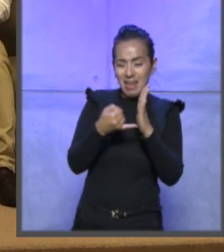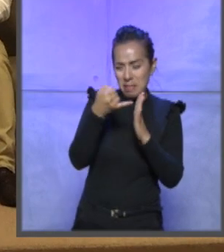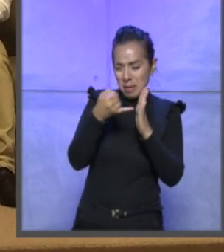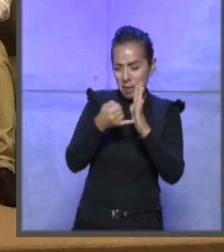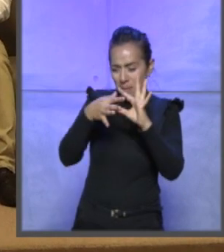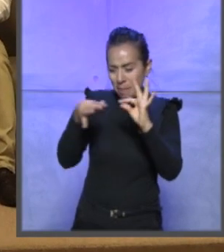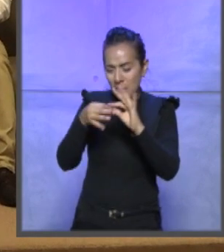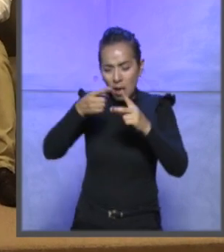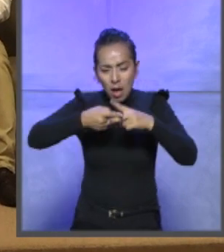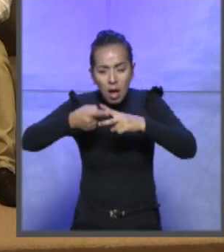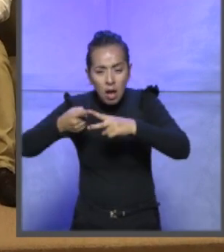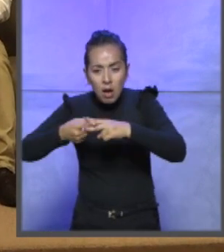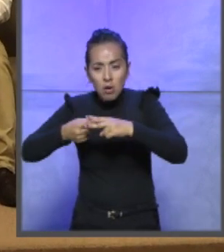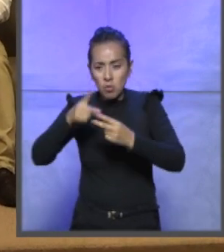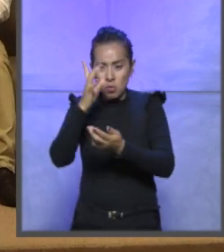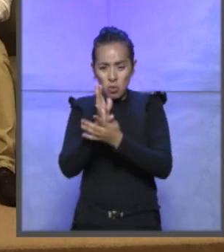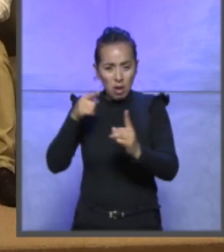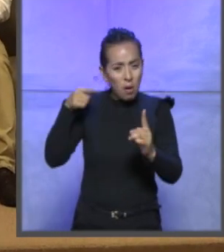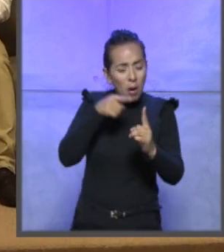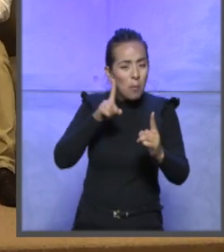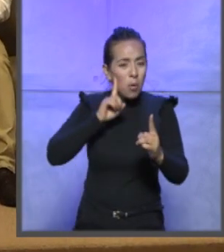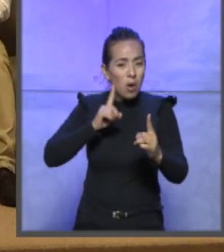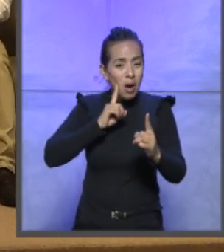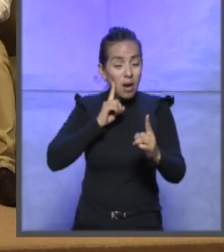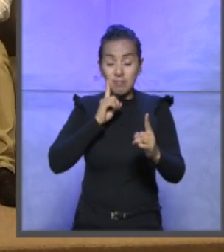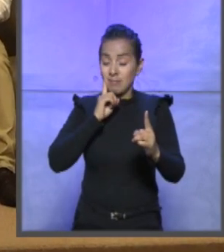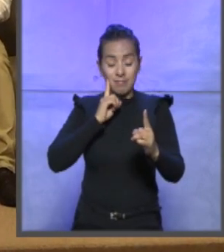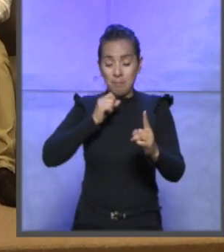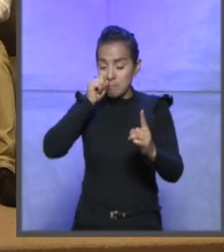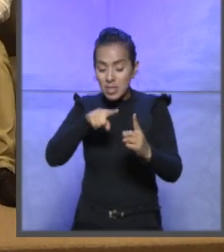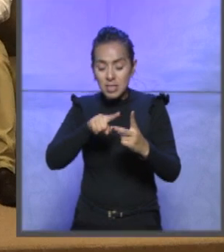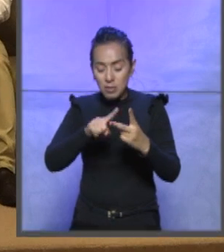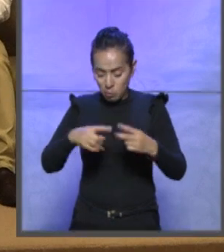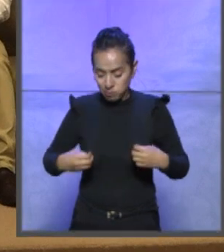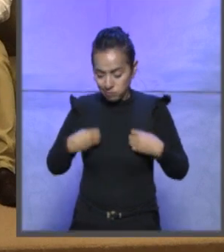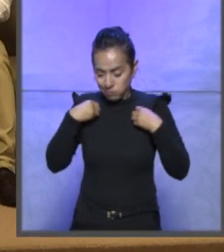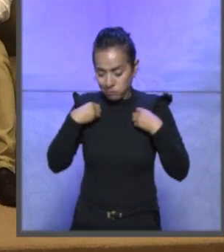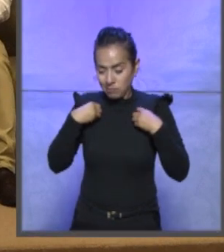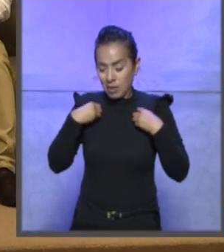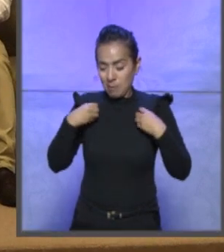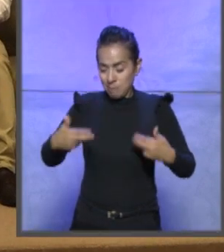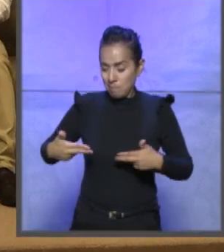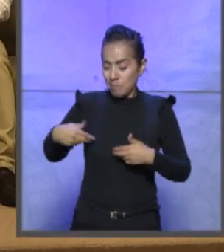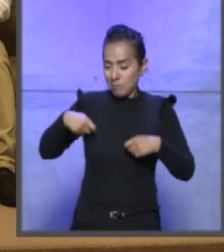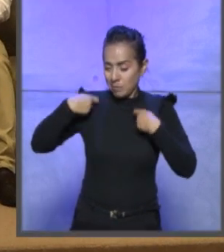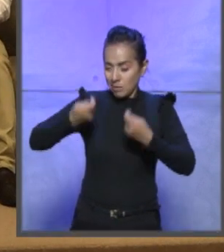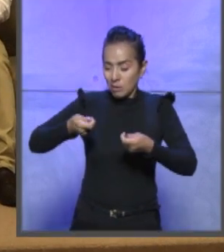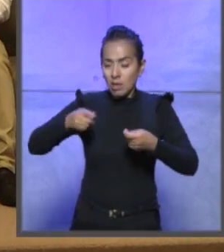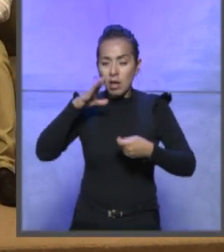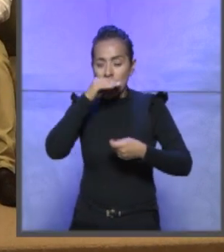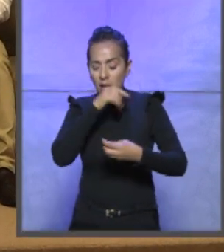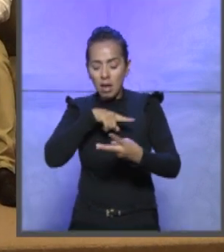INEGI. No solamente estamos hablando de mujeres, estamos hablando de personas afrodescendientes, estamos hablando de